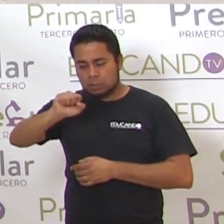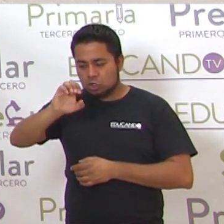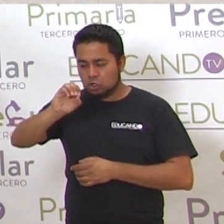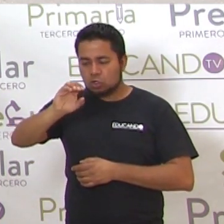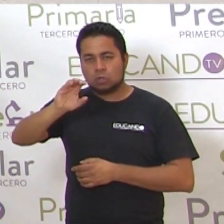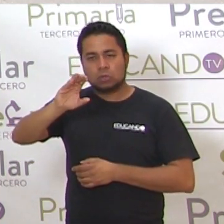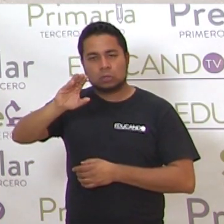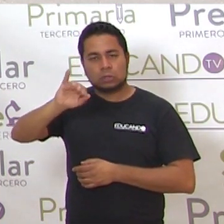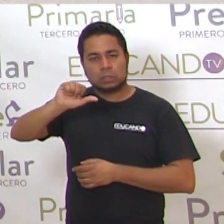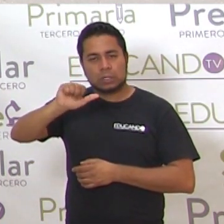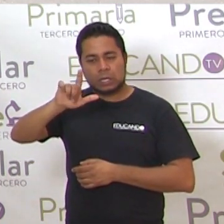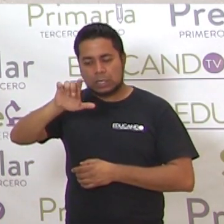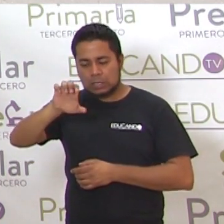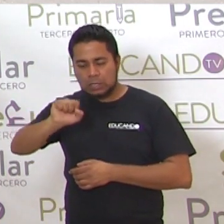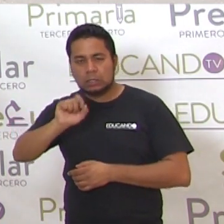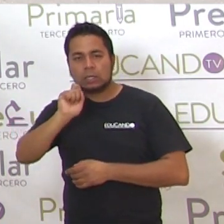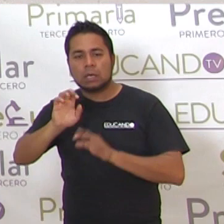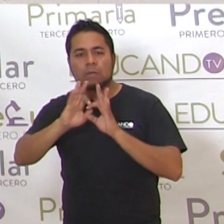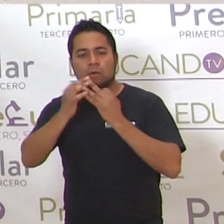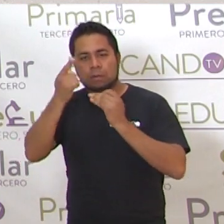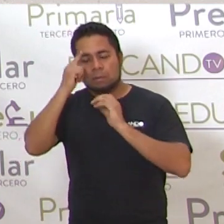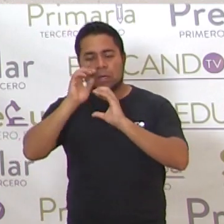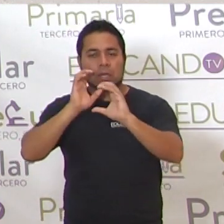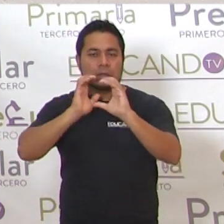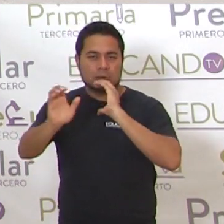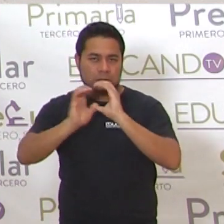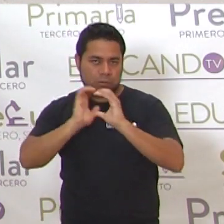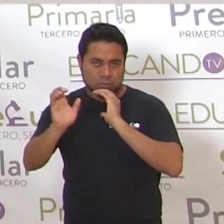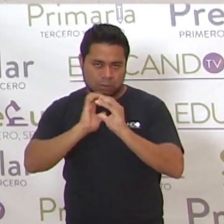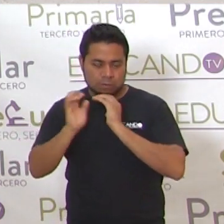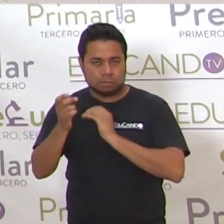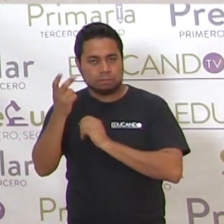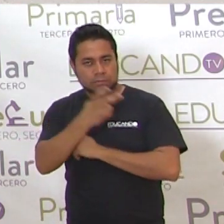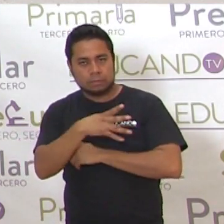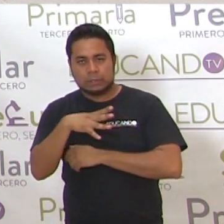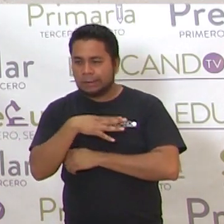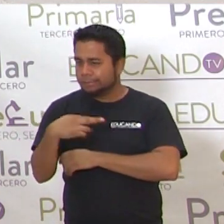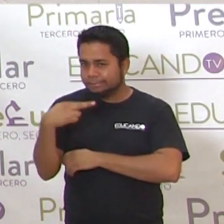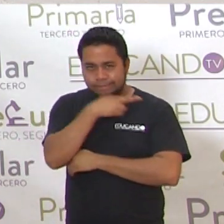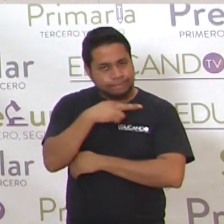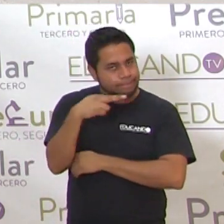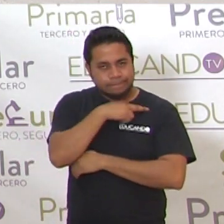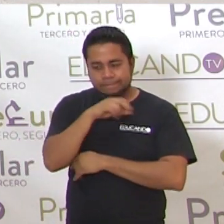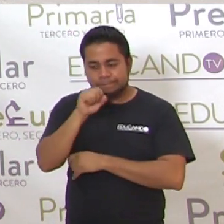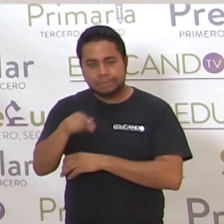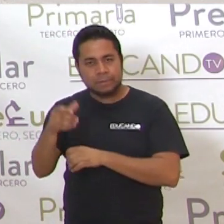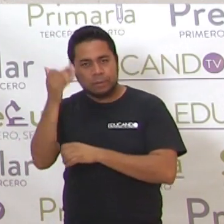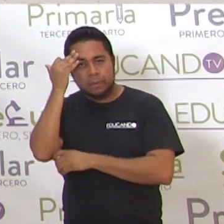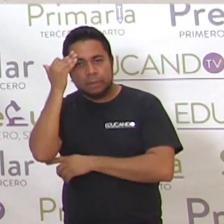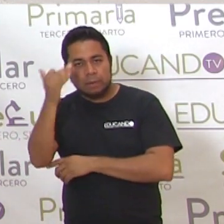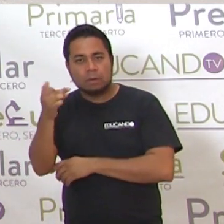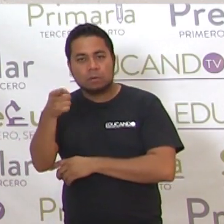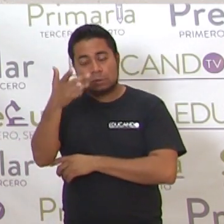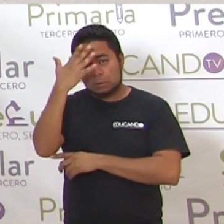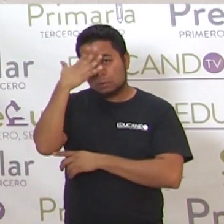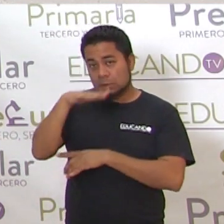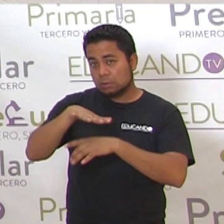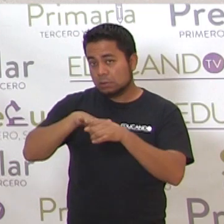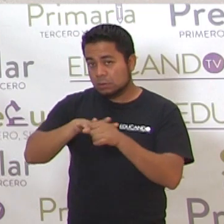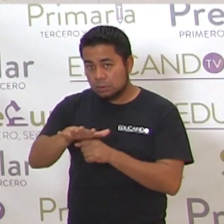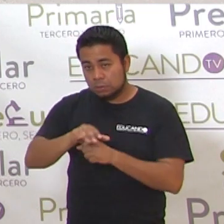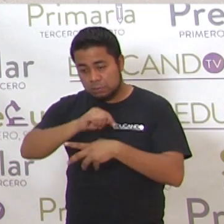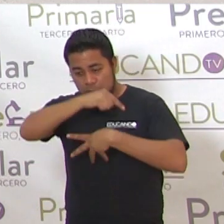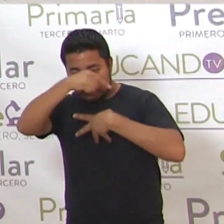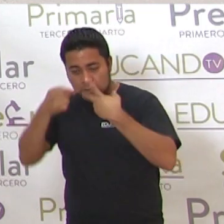son medios de comunicación también de forma instantánea bien tú conoces todas las